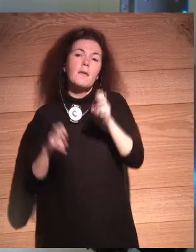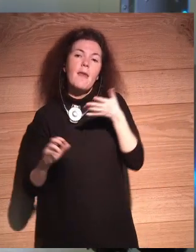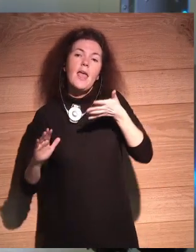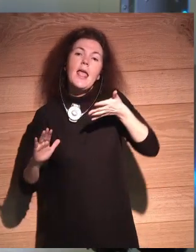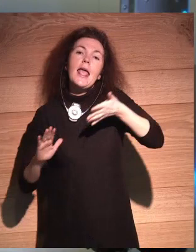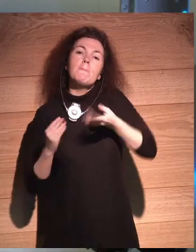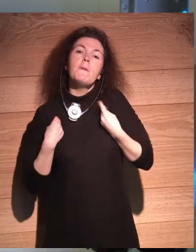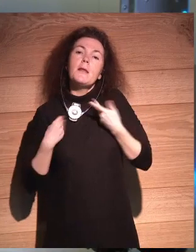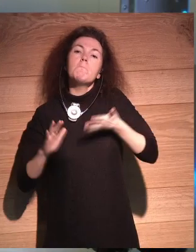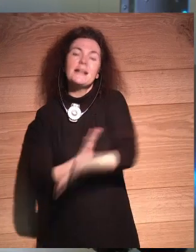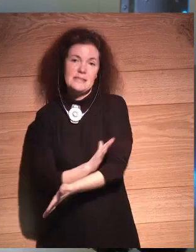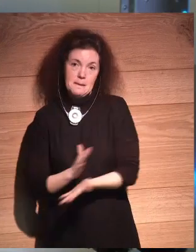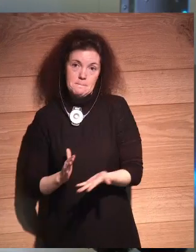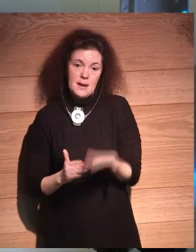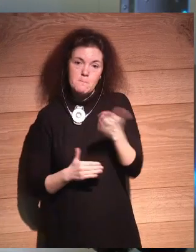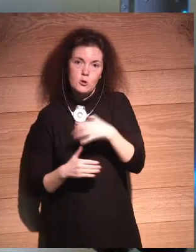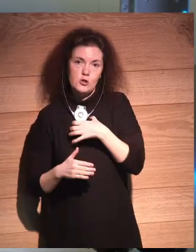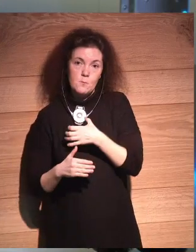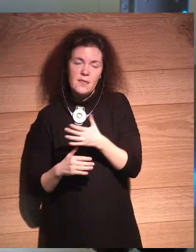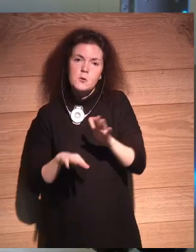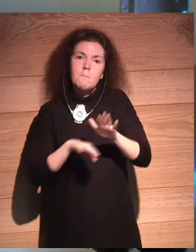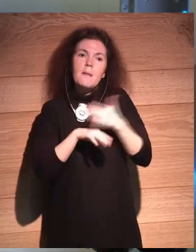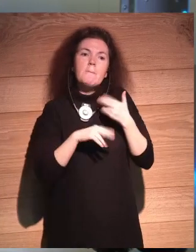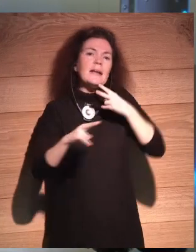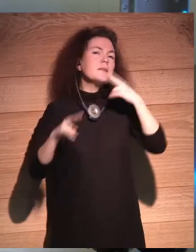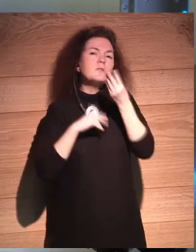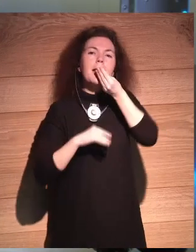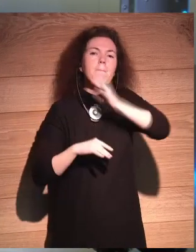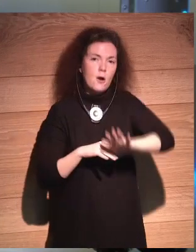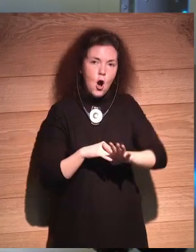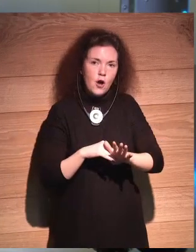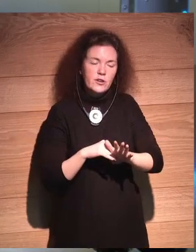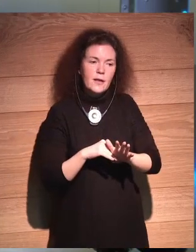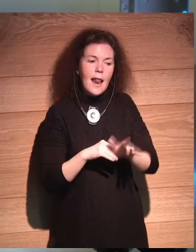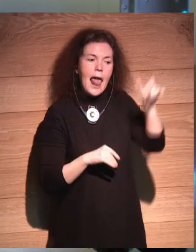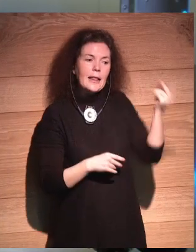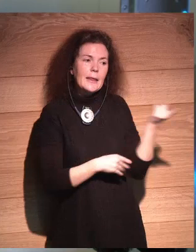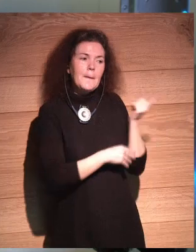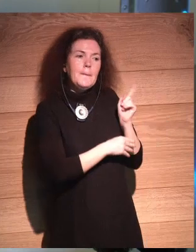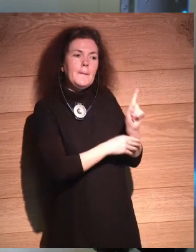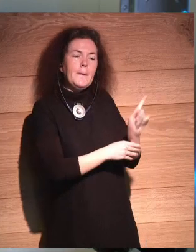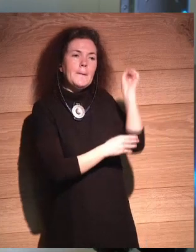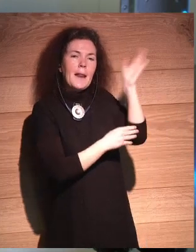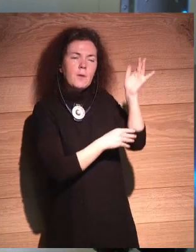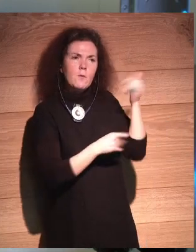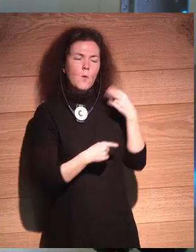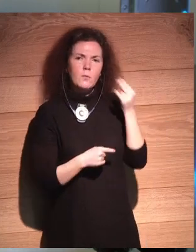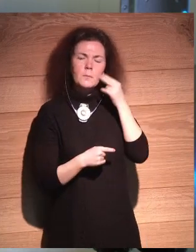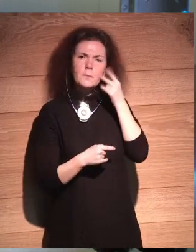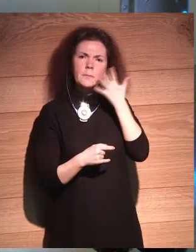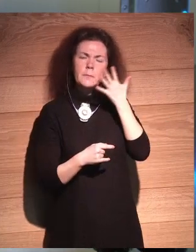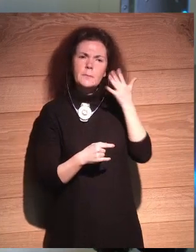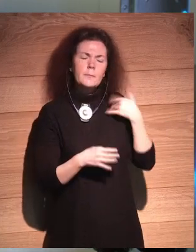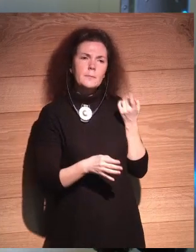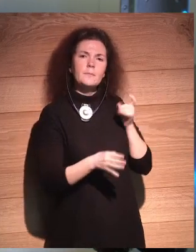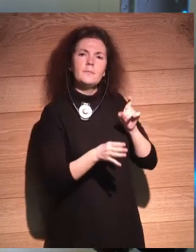etcétera. Esa es para mí la mejor respuesta que puedo tener de un ponente, ¿no? El miedo a